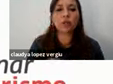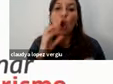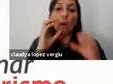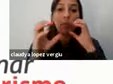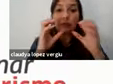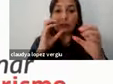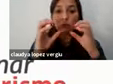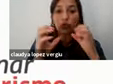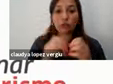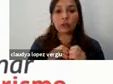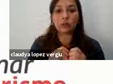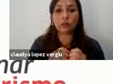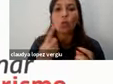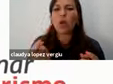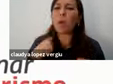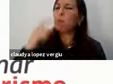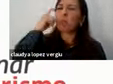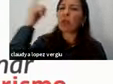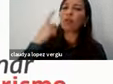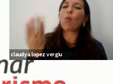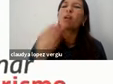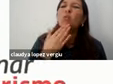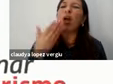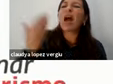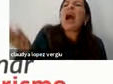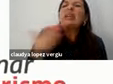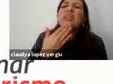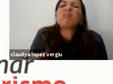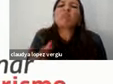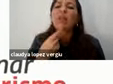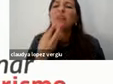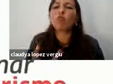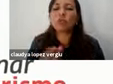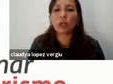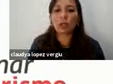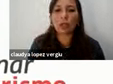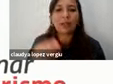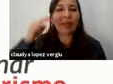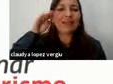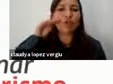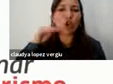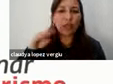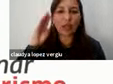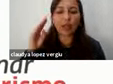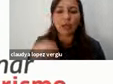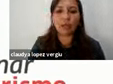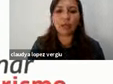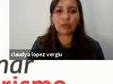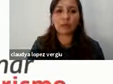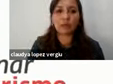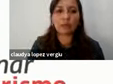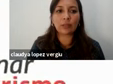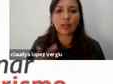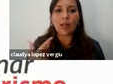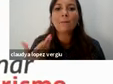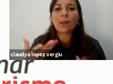conversaciones, cuando nos preguntaban nuestra costumbre, nos contábamos ahí cerca, nos pasábamos la